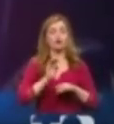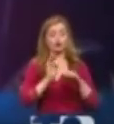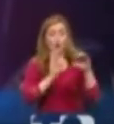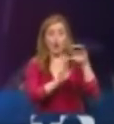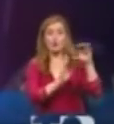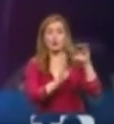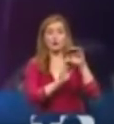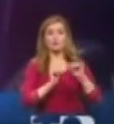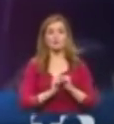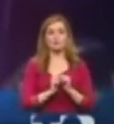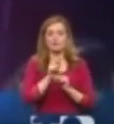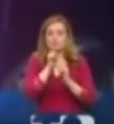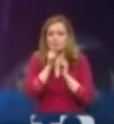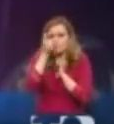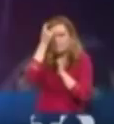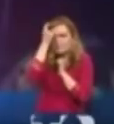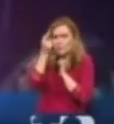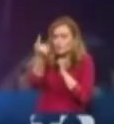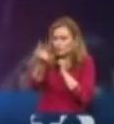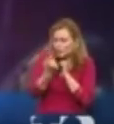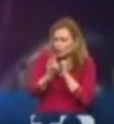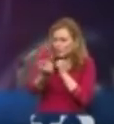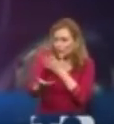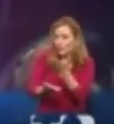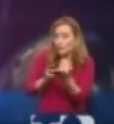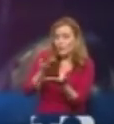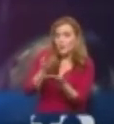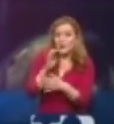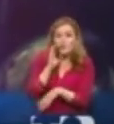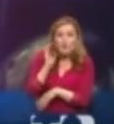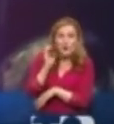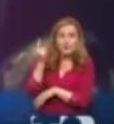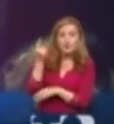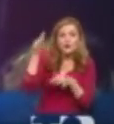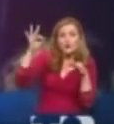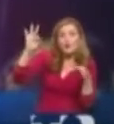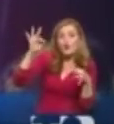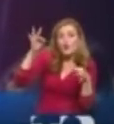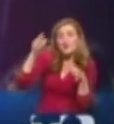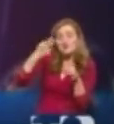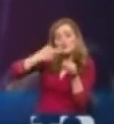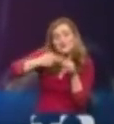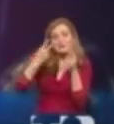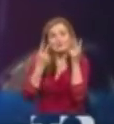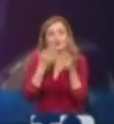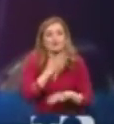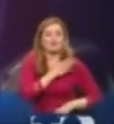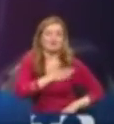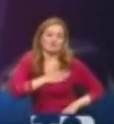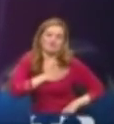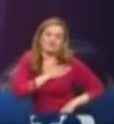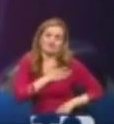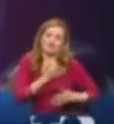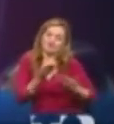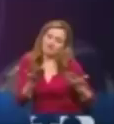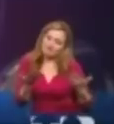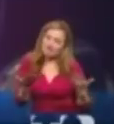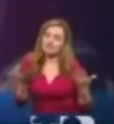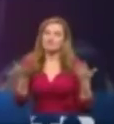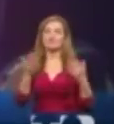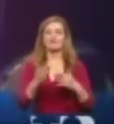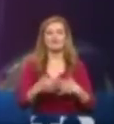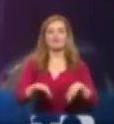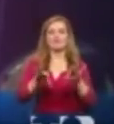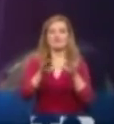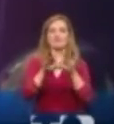íntimo entre ustedes y yo, sobre todo los caballeros solteros que quieran venir. Por favor, imagínense, no de valer,